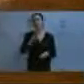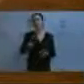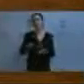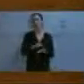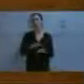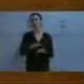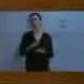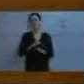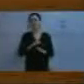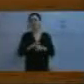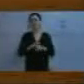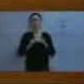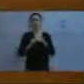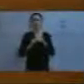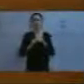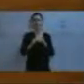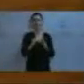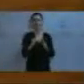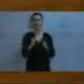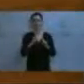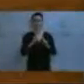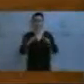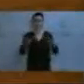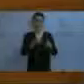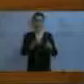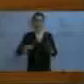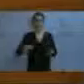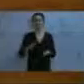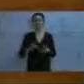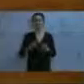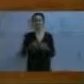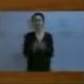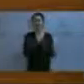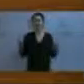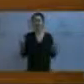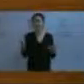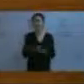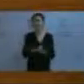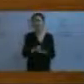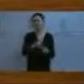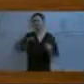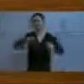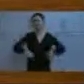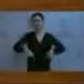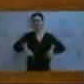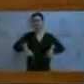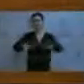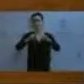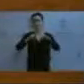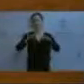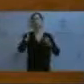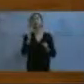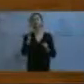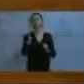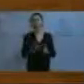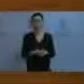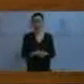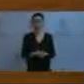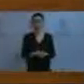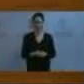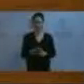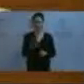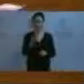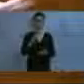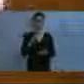y manera que ya estamos hablando de 18 meses de tarifa plana. En Asturias nos quedamos única y exclusivamente en